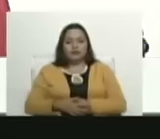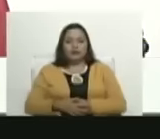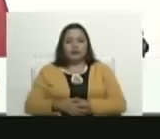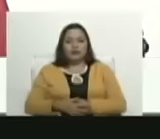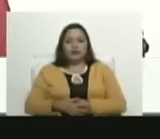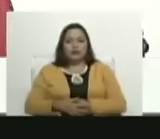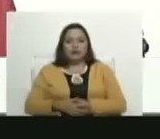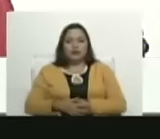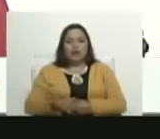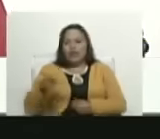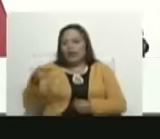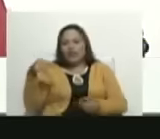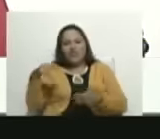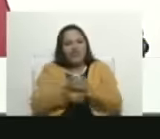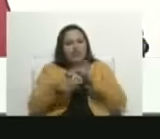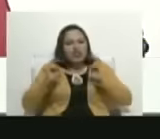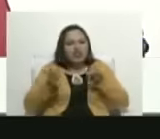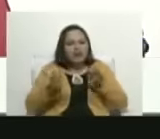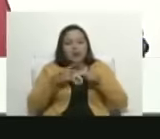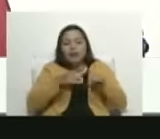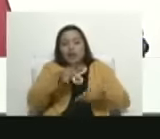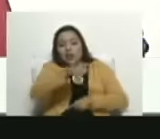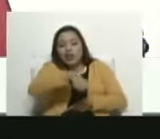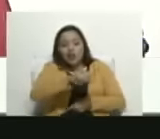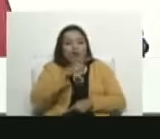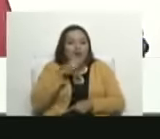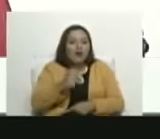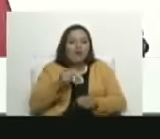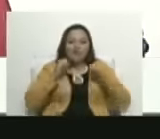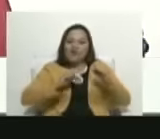Ese es el fondo del tema. Pero ellos no tienen valor.